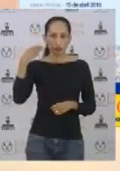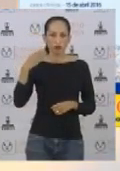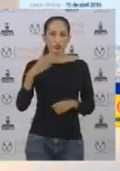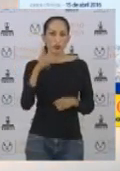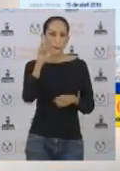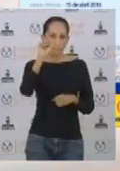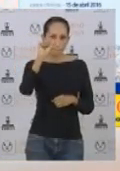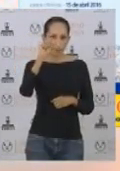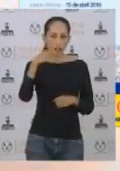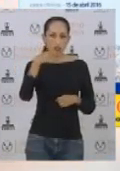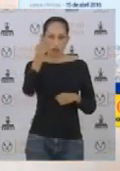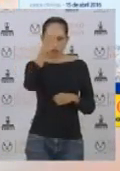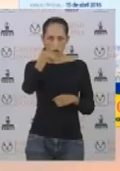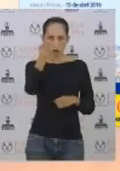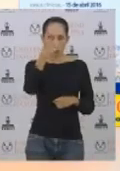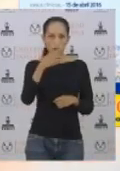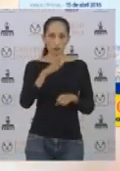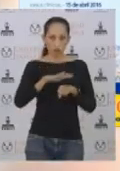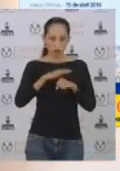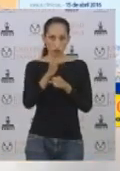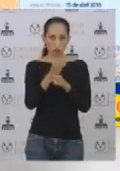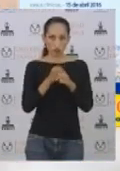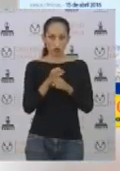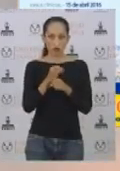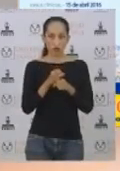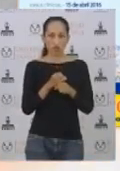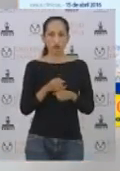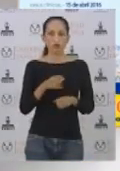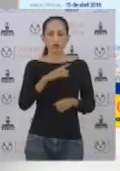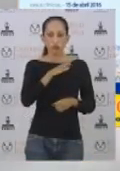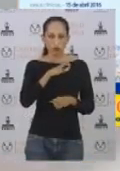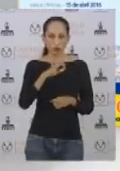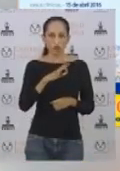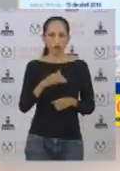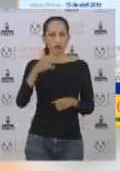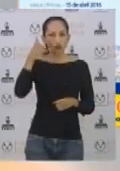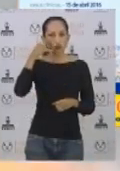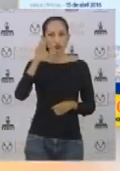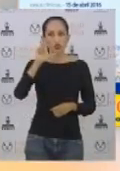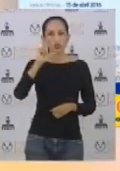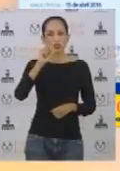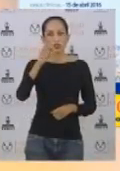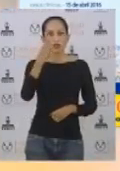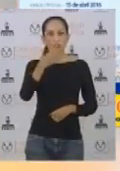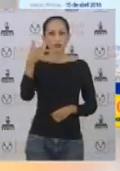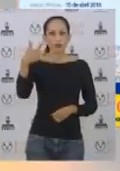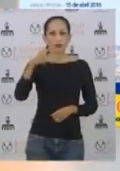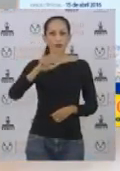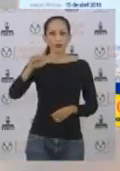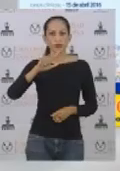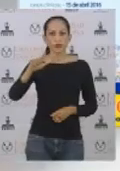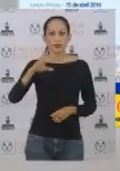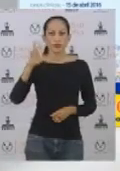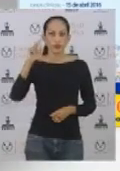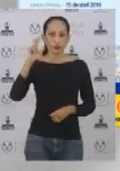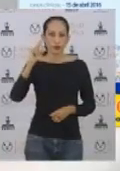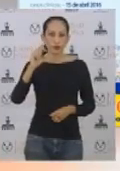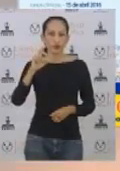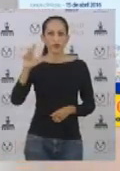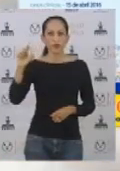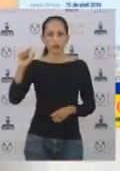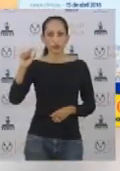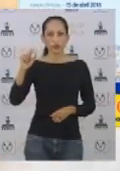de 20 horas. Para mayores informes puede comunicarse al Área de Educación Continua en el teléfono 31-817-30,